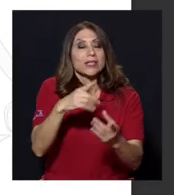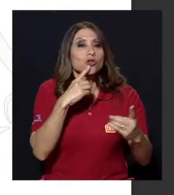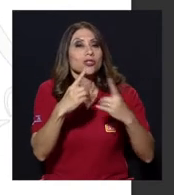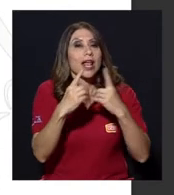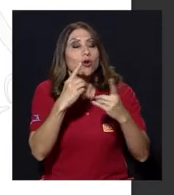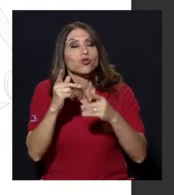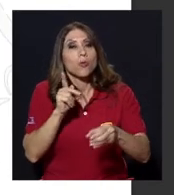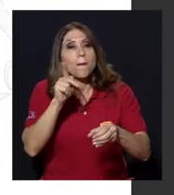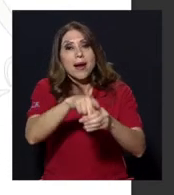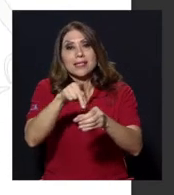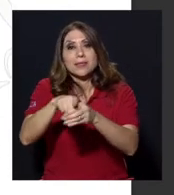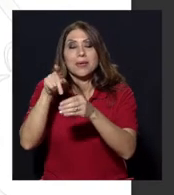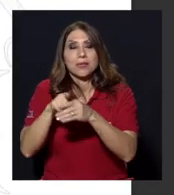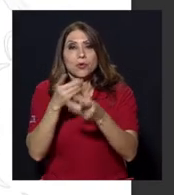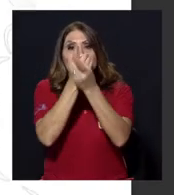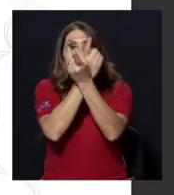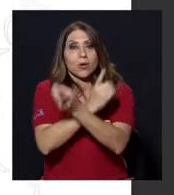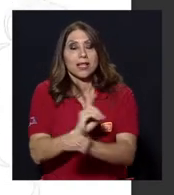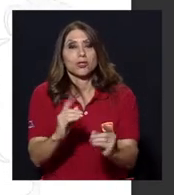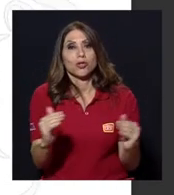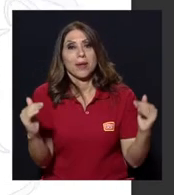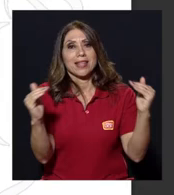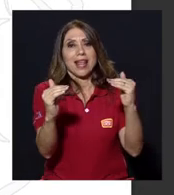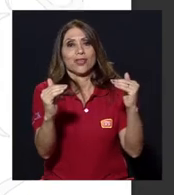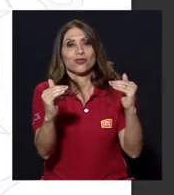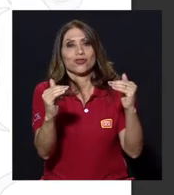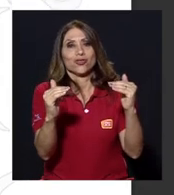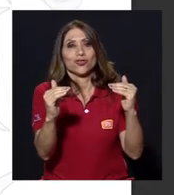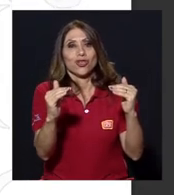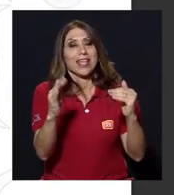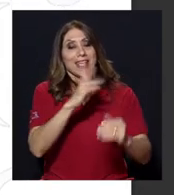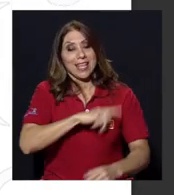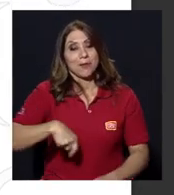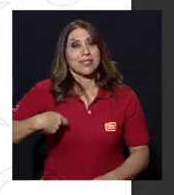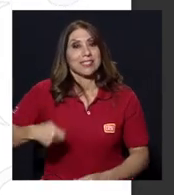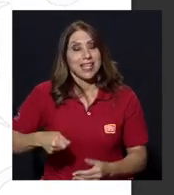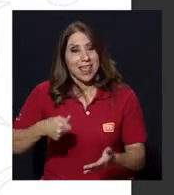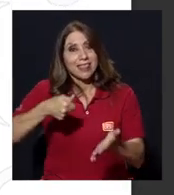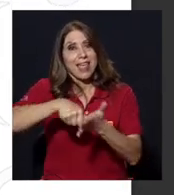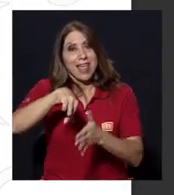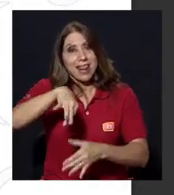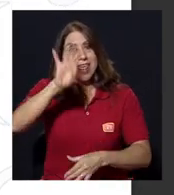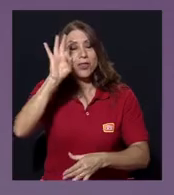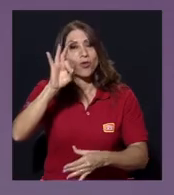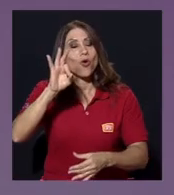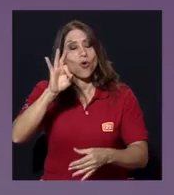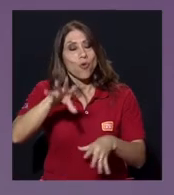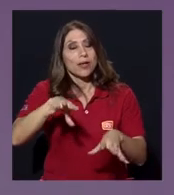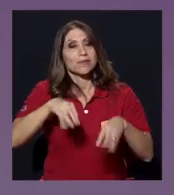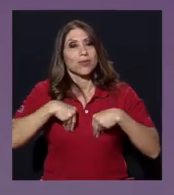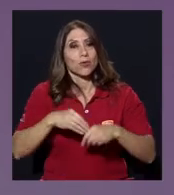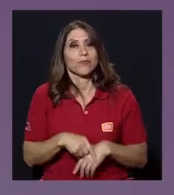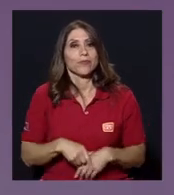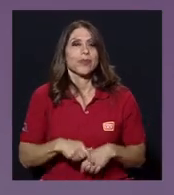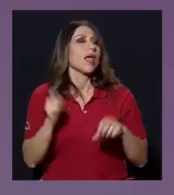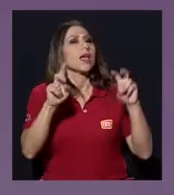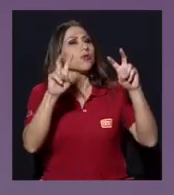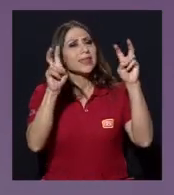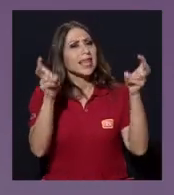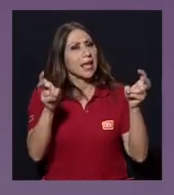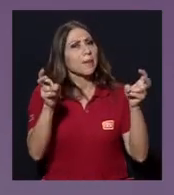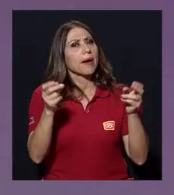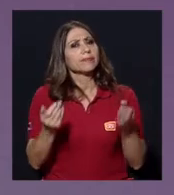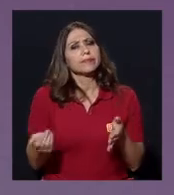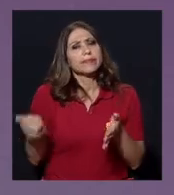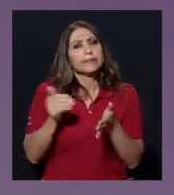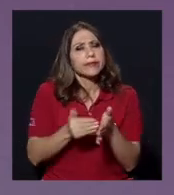sean participativos, democráticos y que además sean paritarios. Un tema recurrente y además